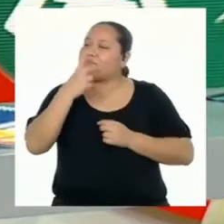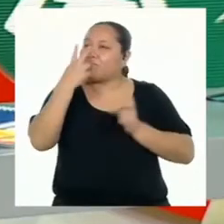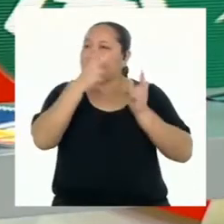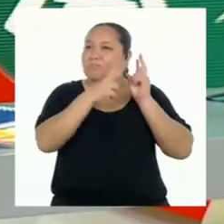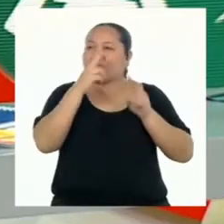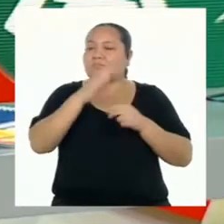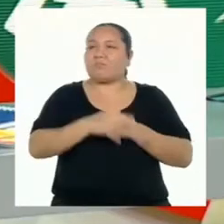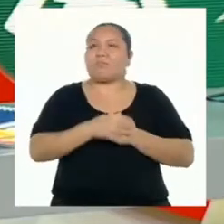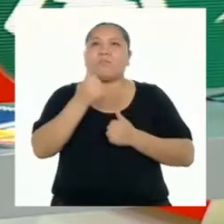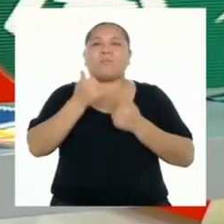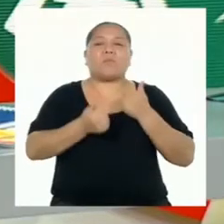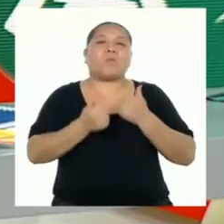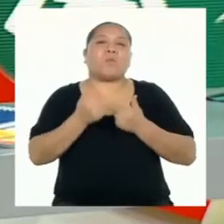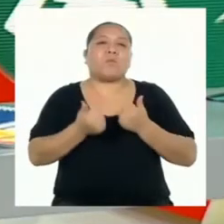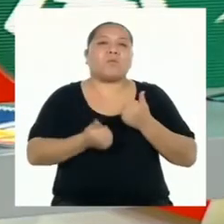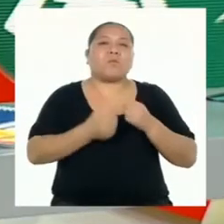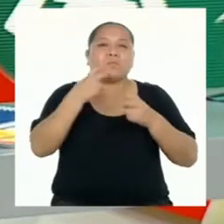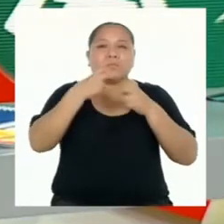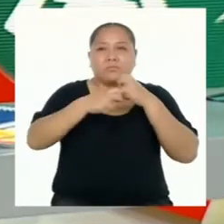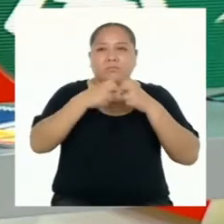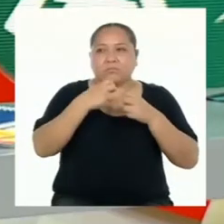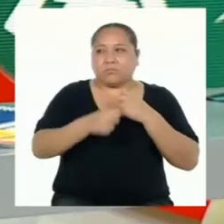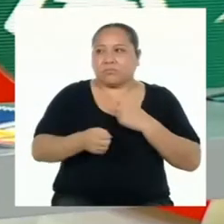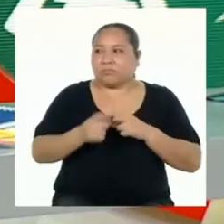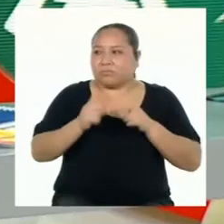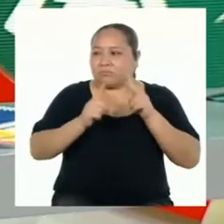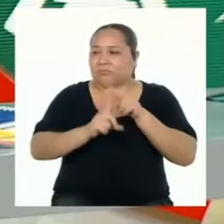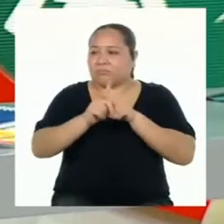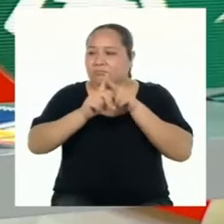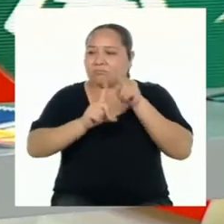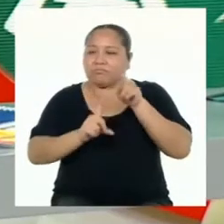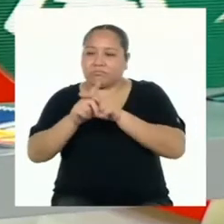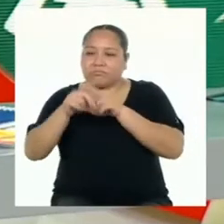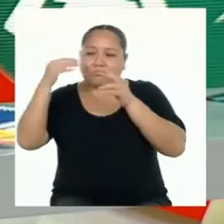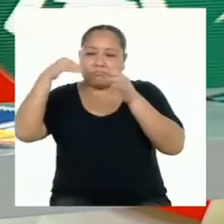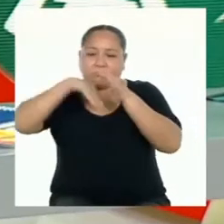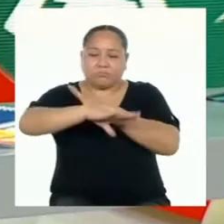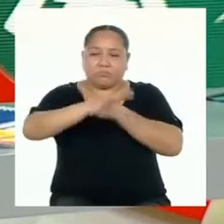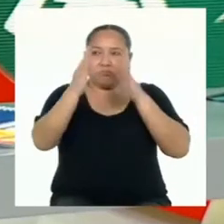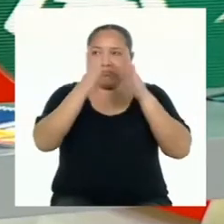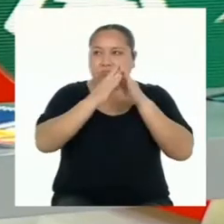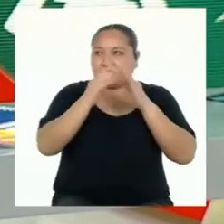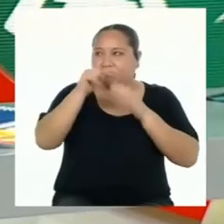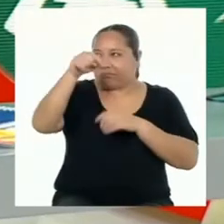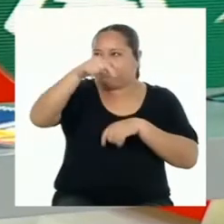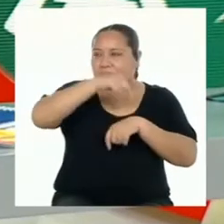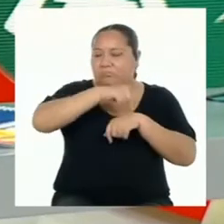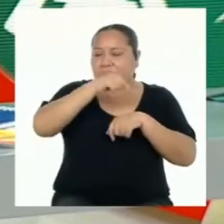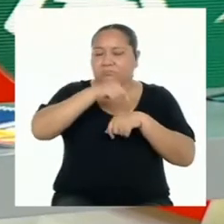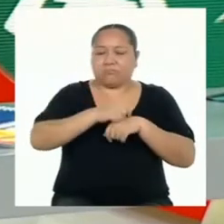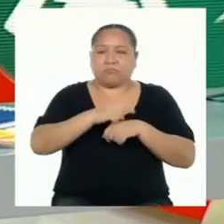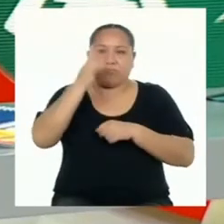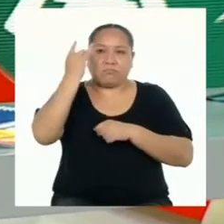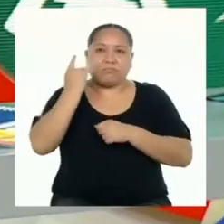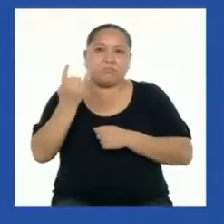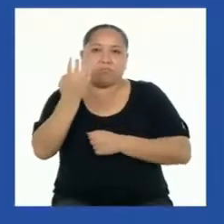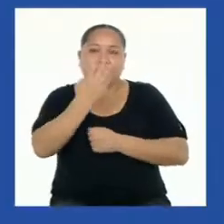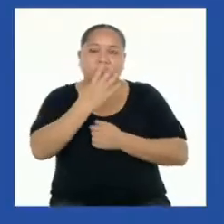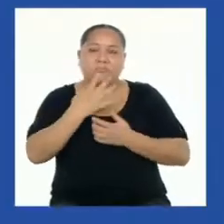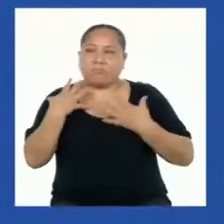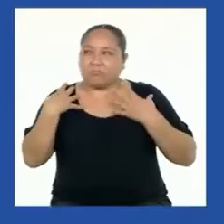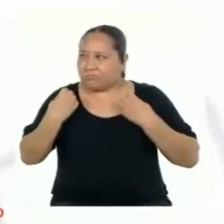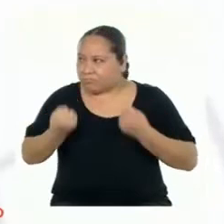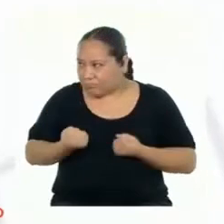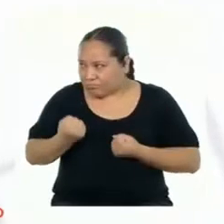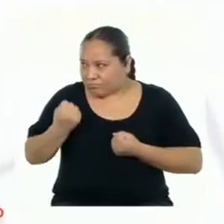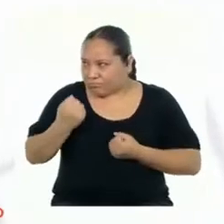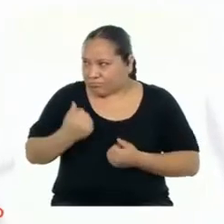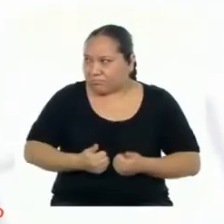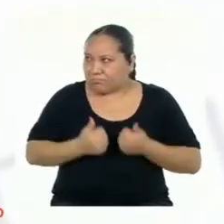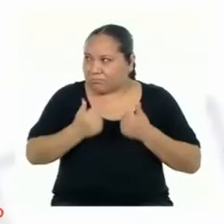identificar primero qué conflictos hemos tenido en nuestros hogares durante este tiempo de emergencia sanitaria que hemos vivido.